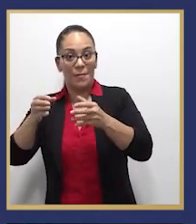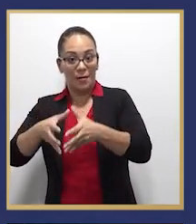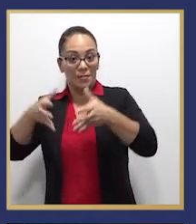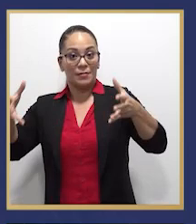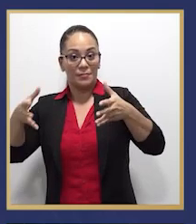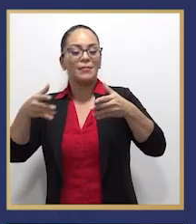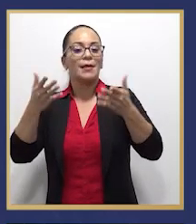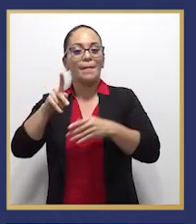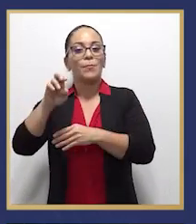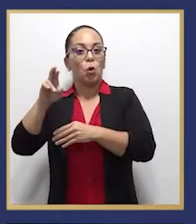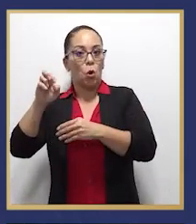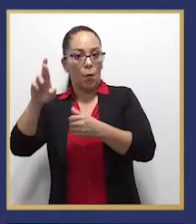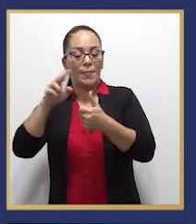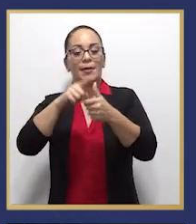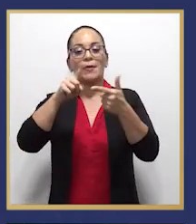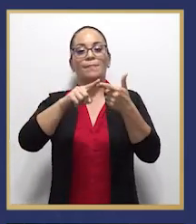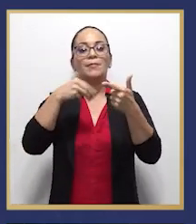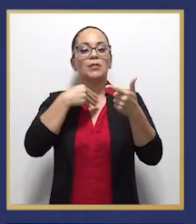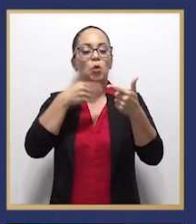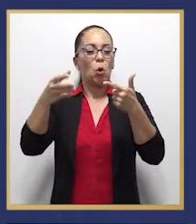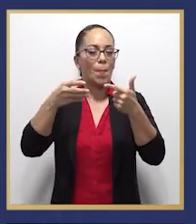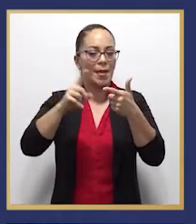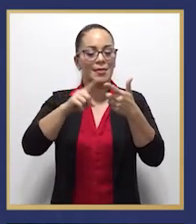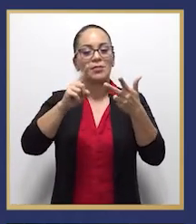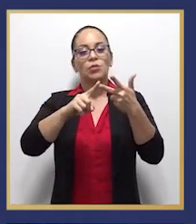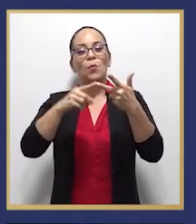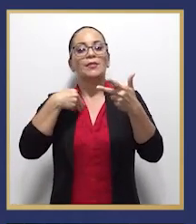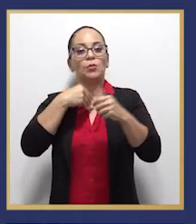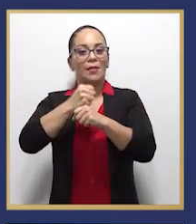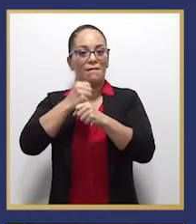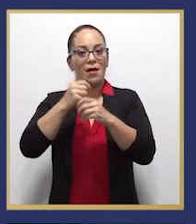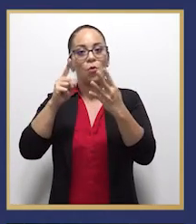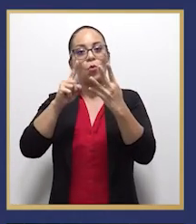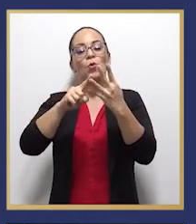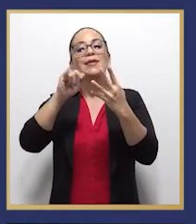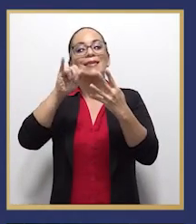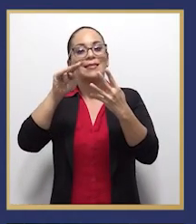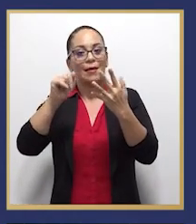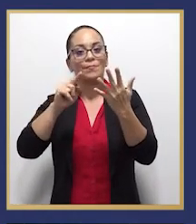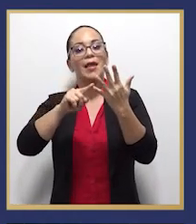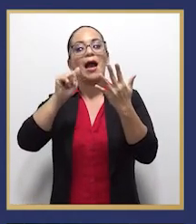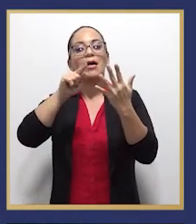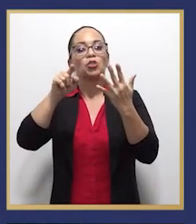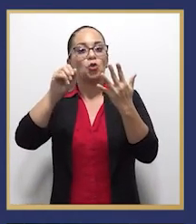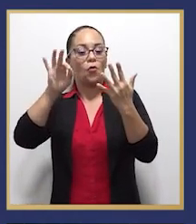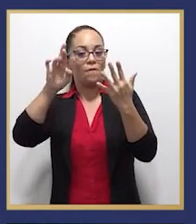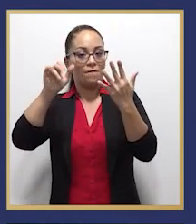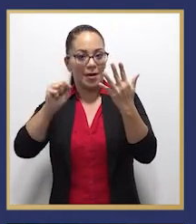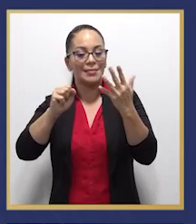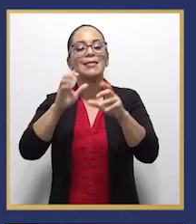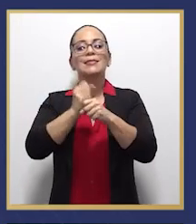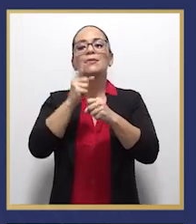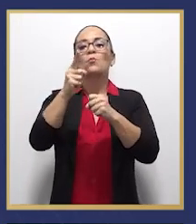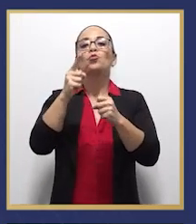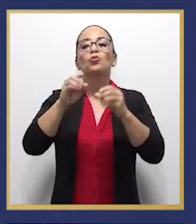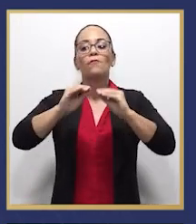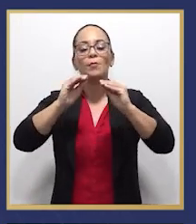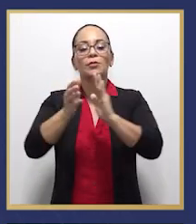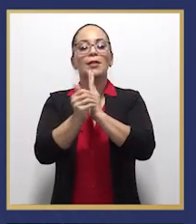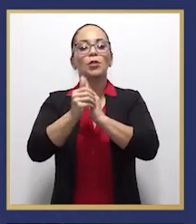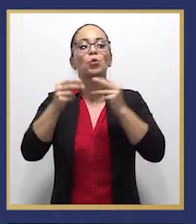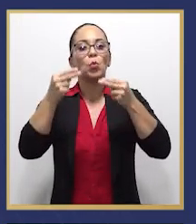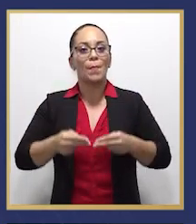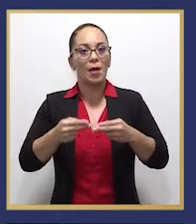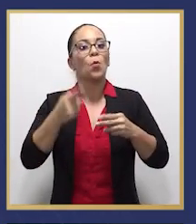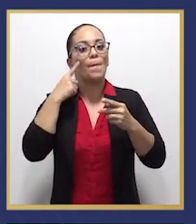comercio exterior el Ministerio de comercio el Ministerio de trabajo elina y a sofras iniciamos un programa de formación de talento humano que